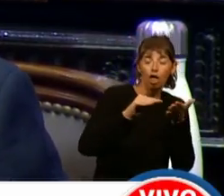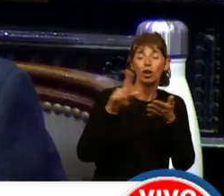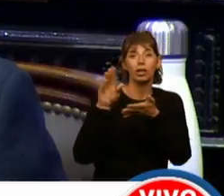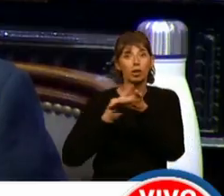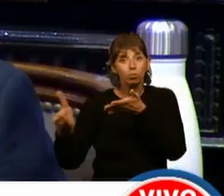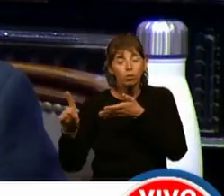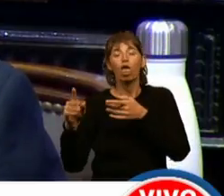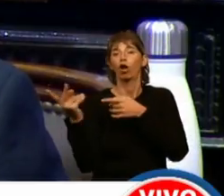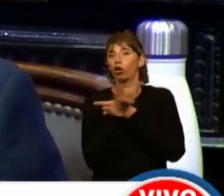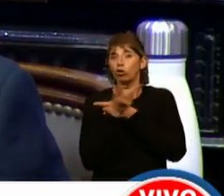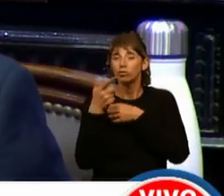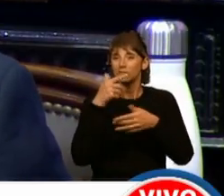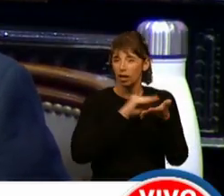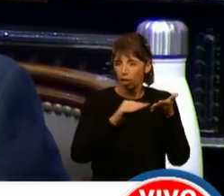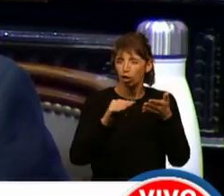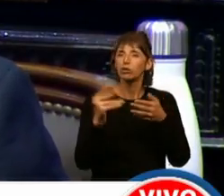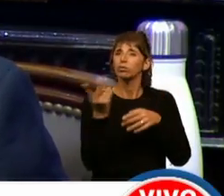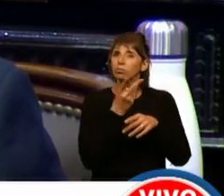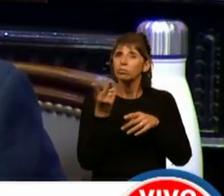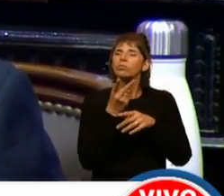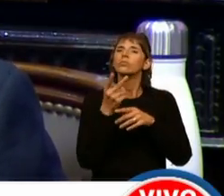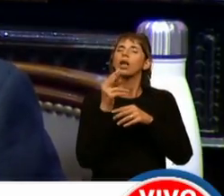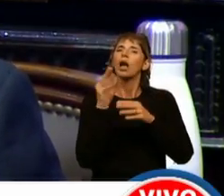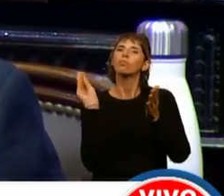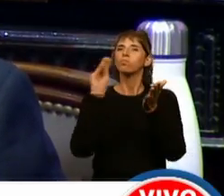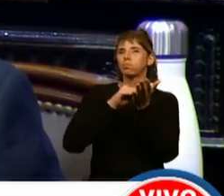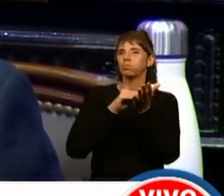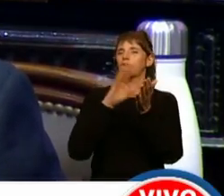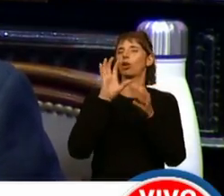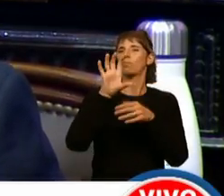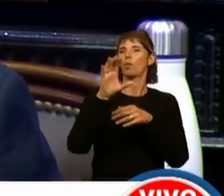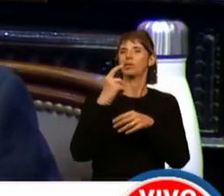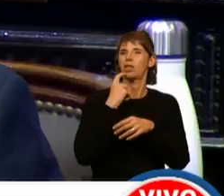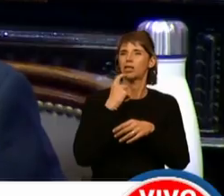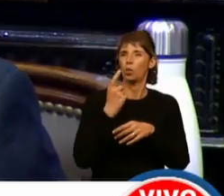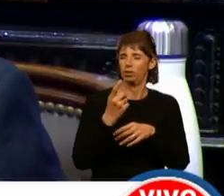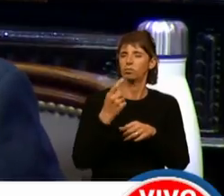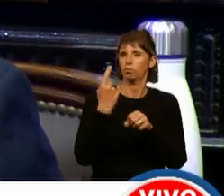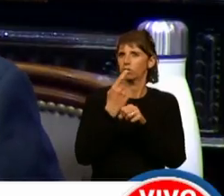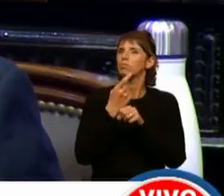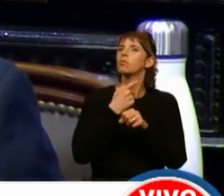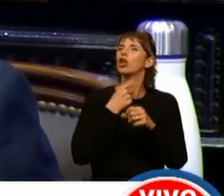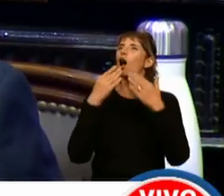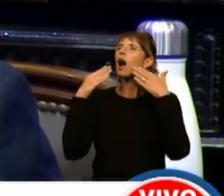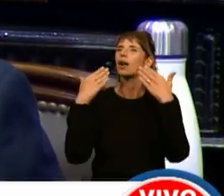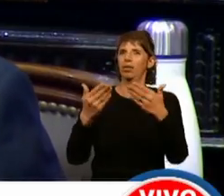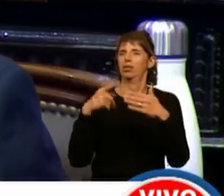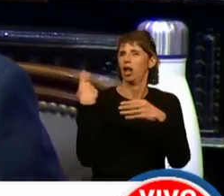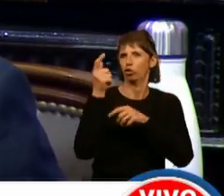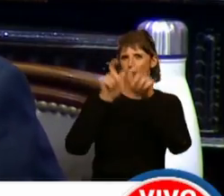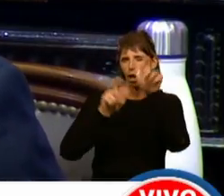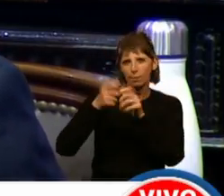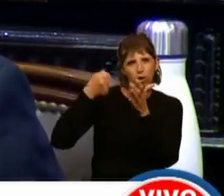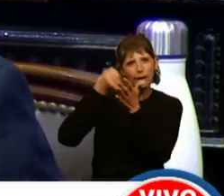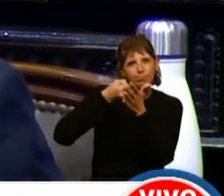de la provincia de san luís en el proyecto original y quiero quiero primero agradecer a todos los militantes políticos a todos